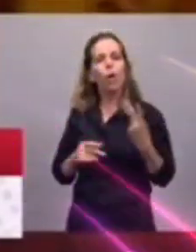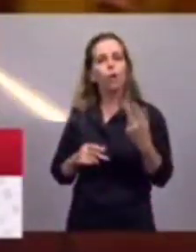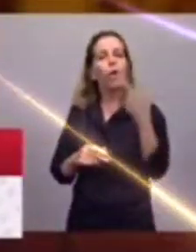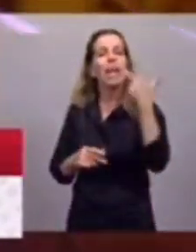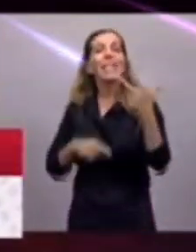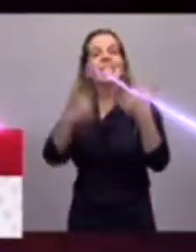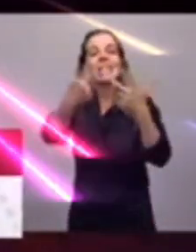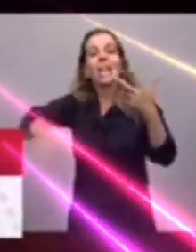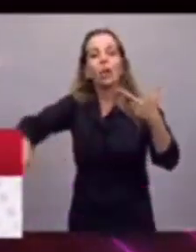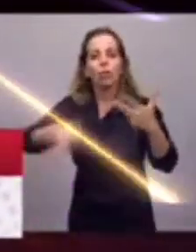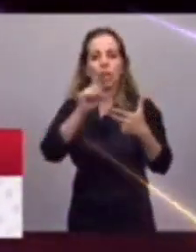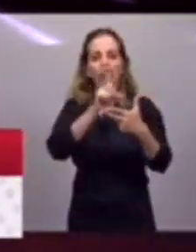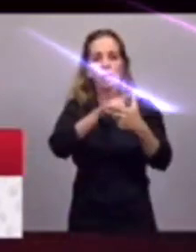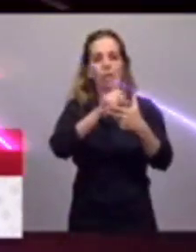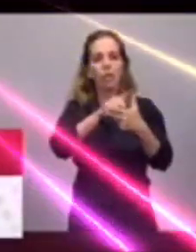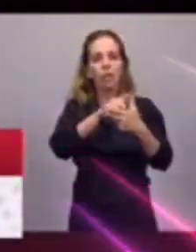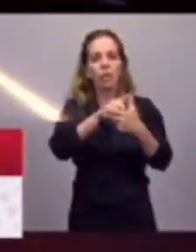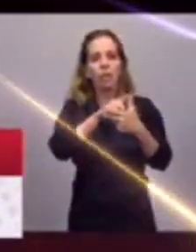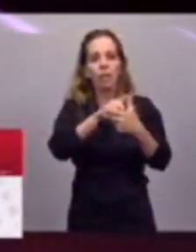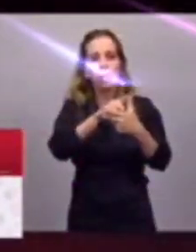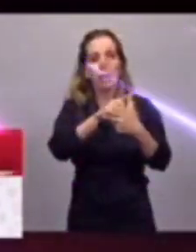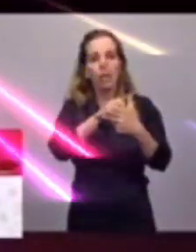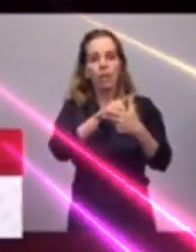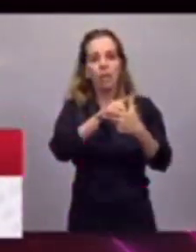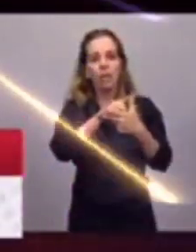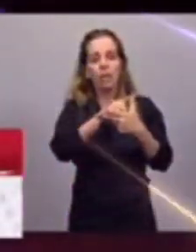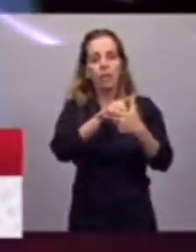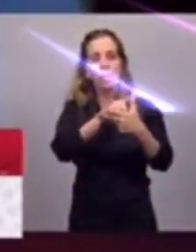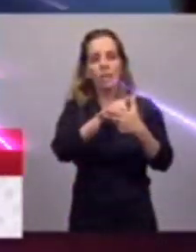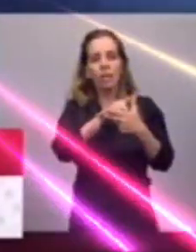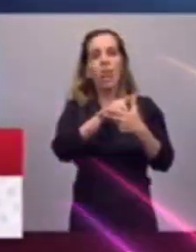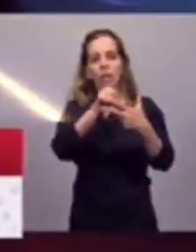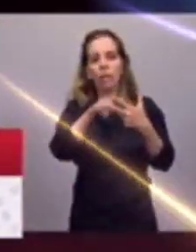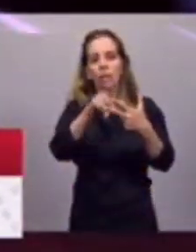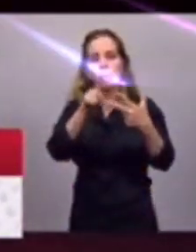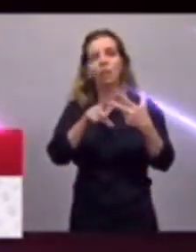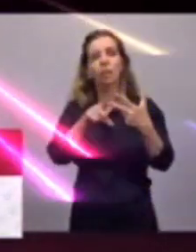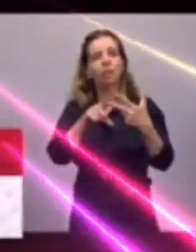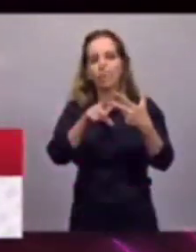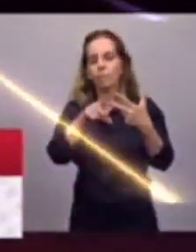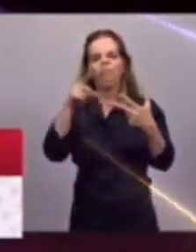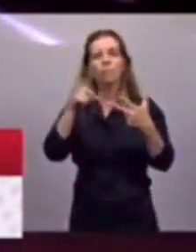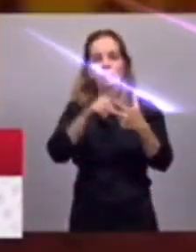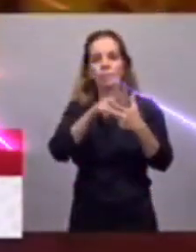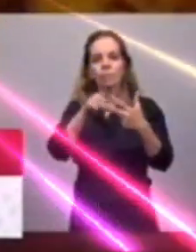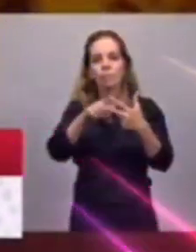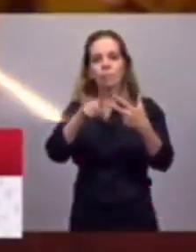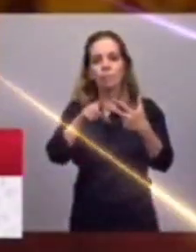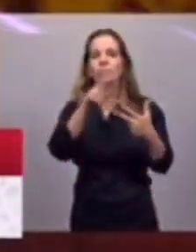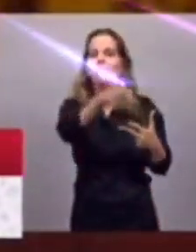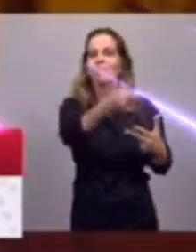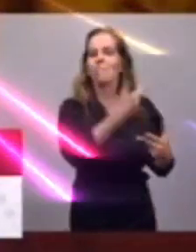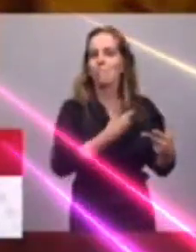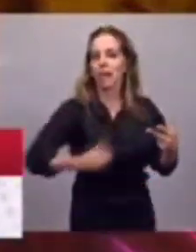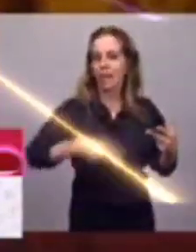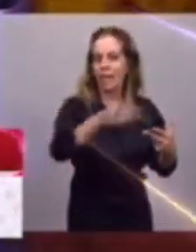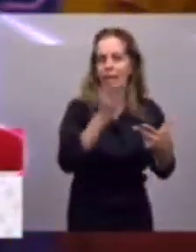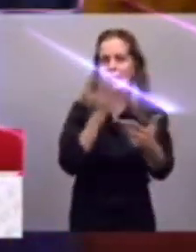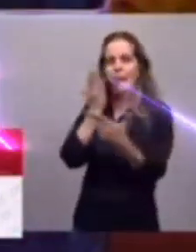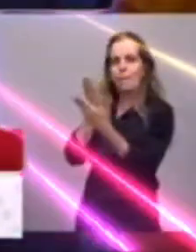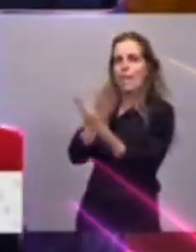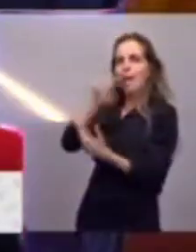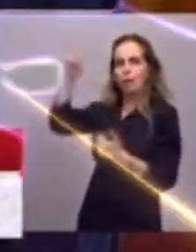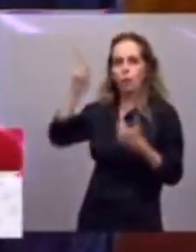Tres cosas: sabiduría, templanza. Nuestro querido señor presidente le pide a